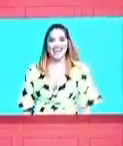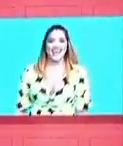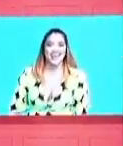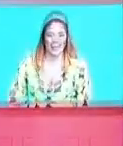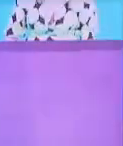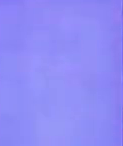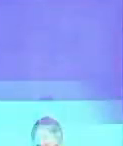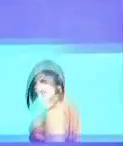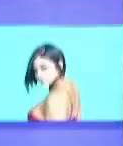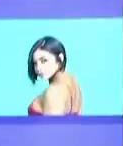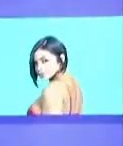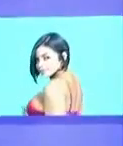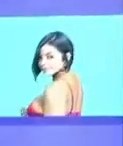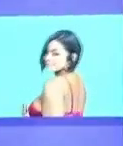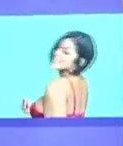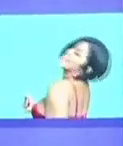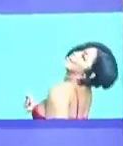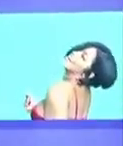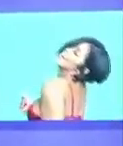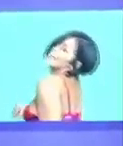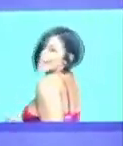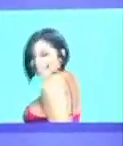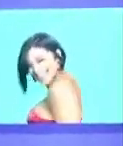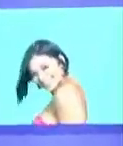esa. Guardo silencio. Ah,